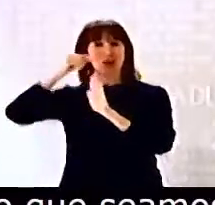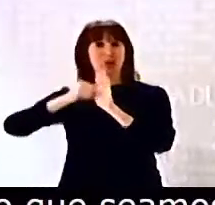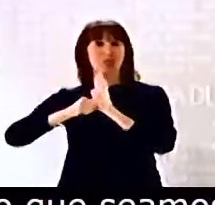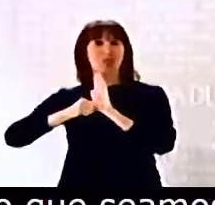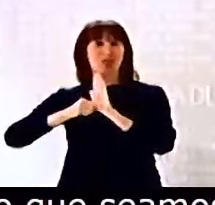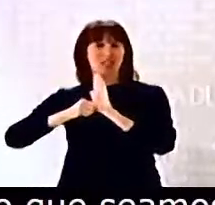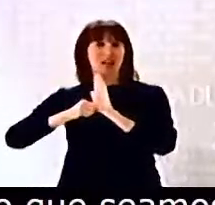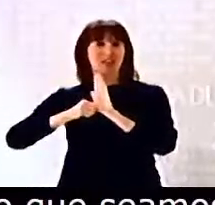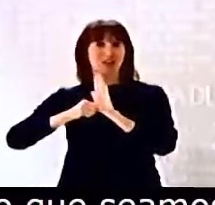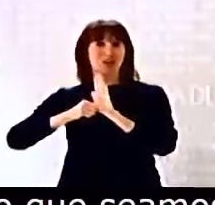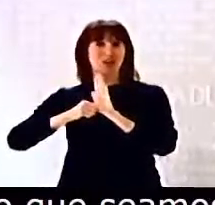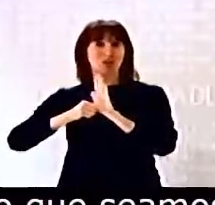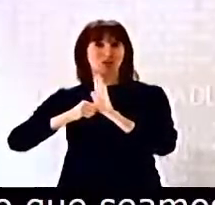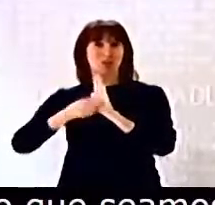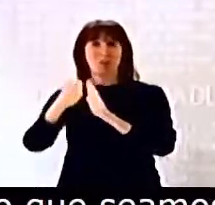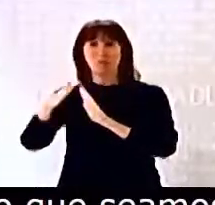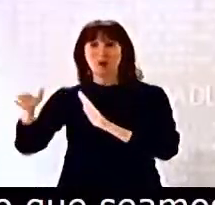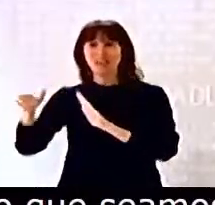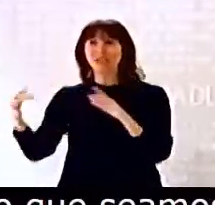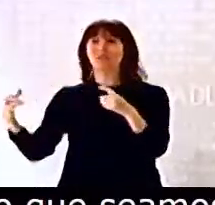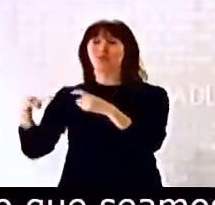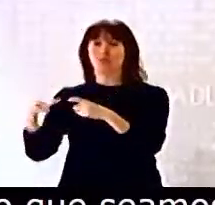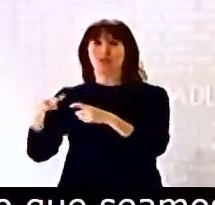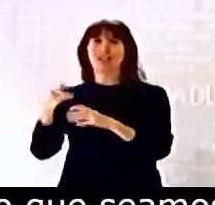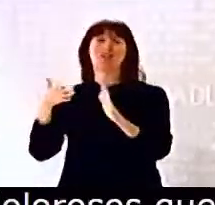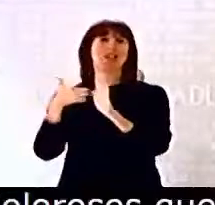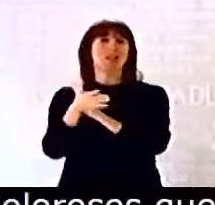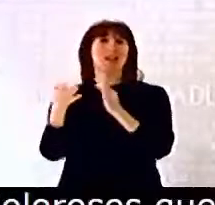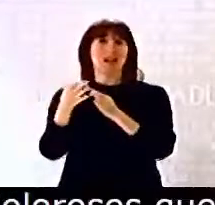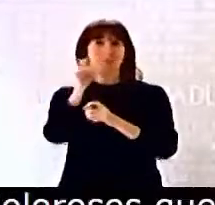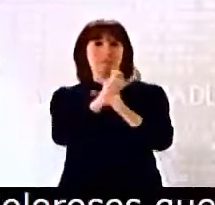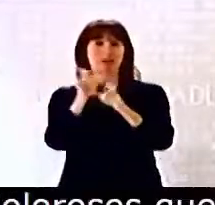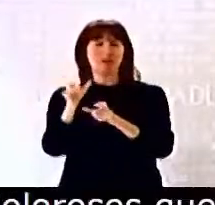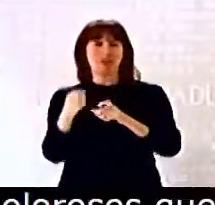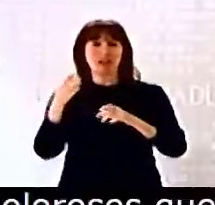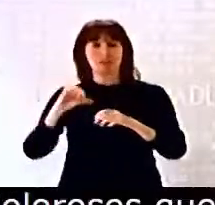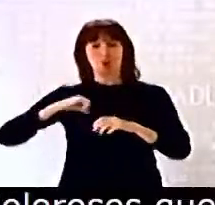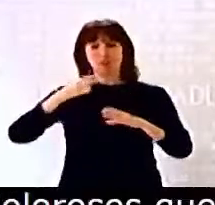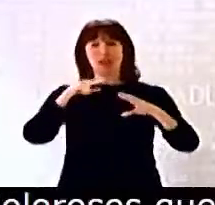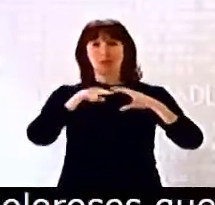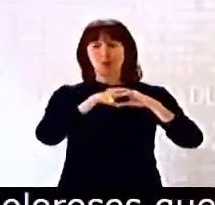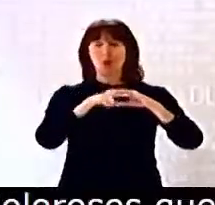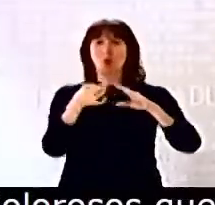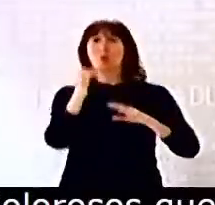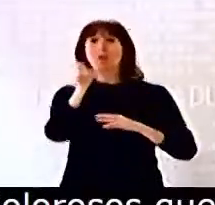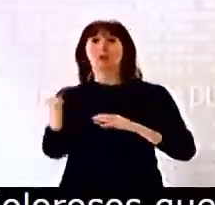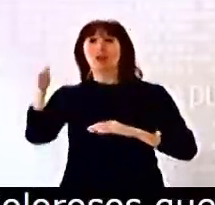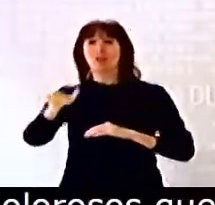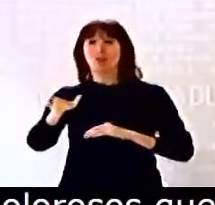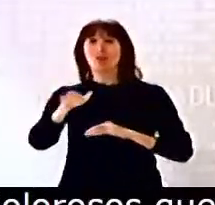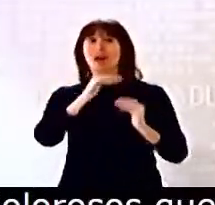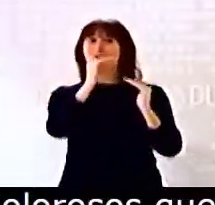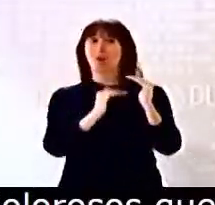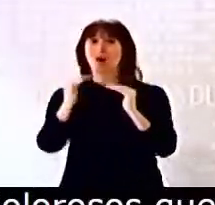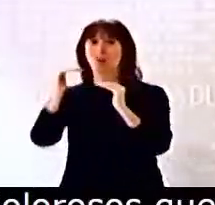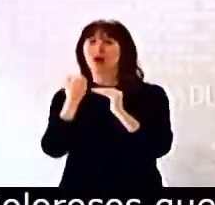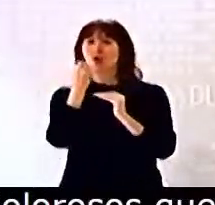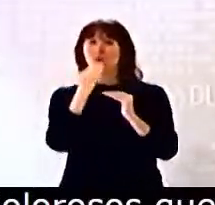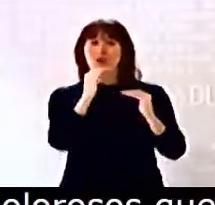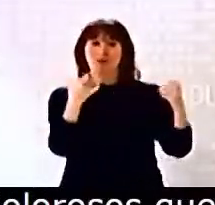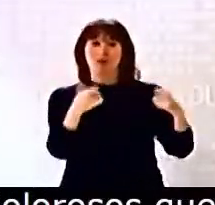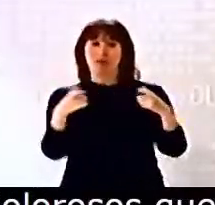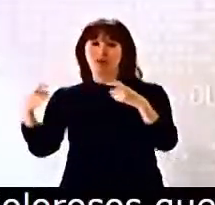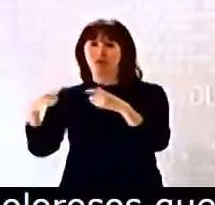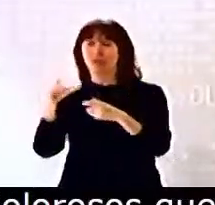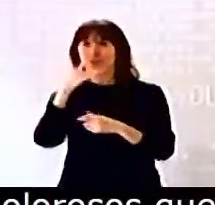que nos ofrece la pandemia, que son aquellas personas que ingresan y aquellas personas que fallecen. Lamentablemente, en el día de hoy